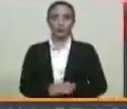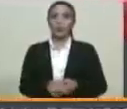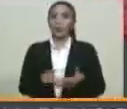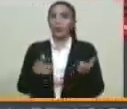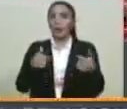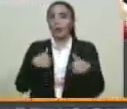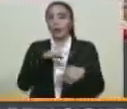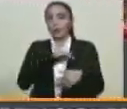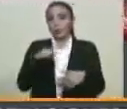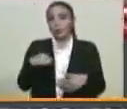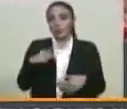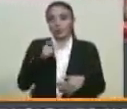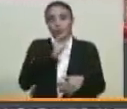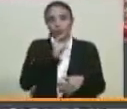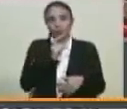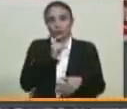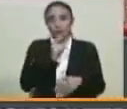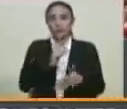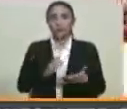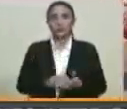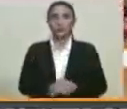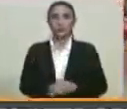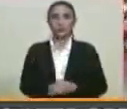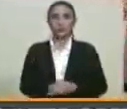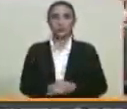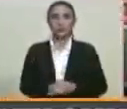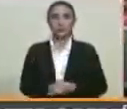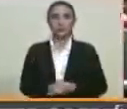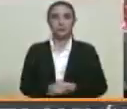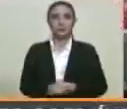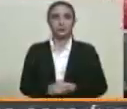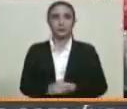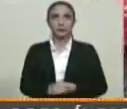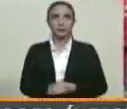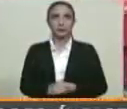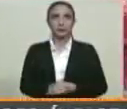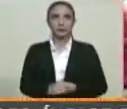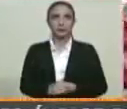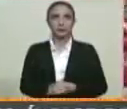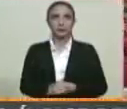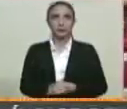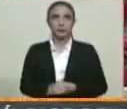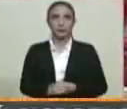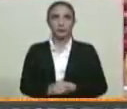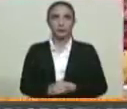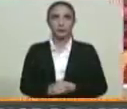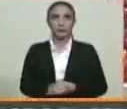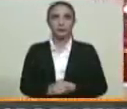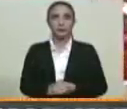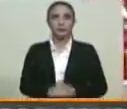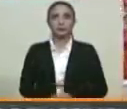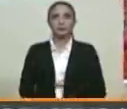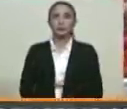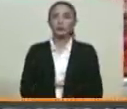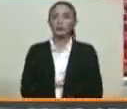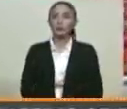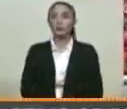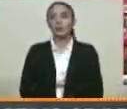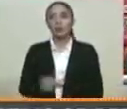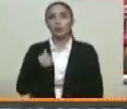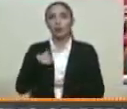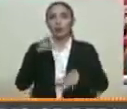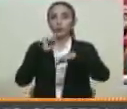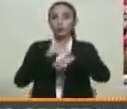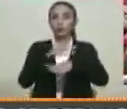tremenda batalla contra el capitalismo neoliberal. Yo confío en la conciencia